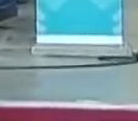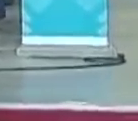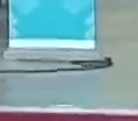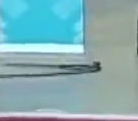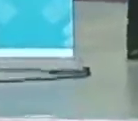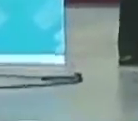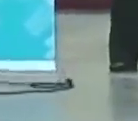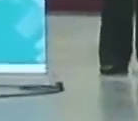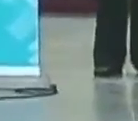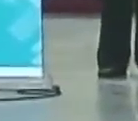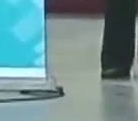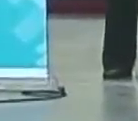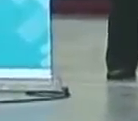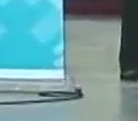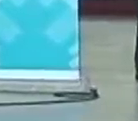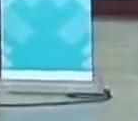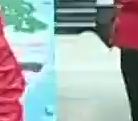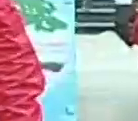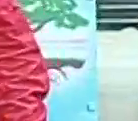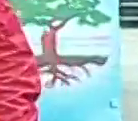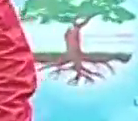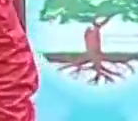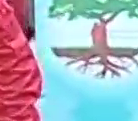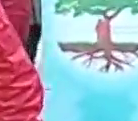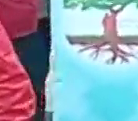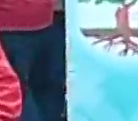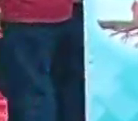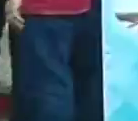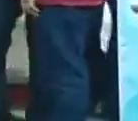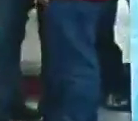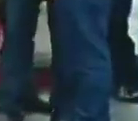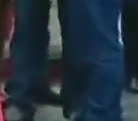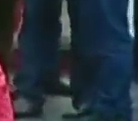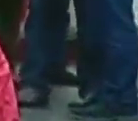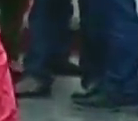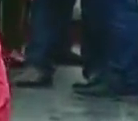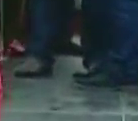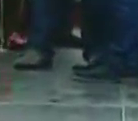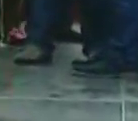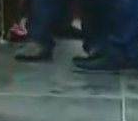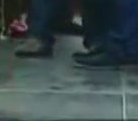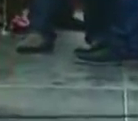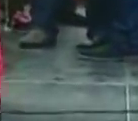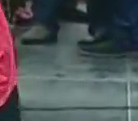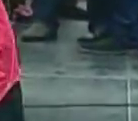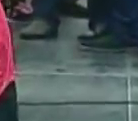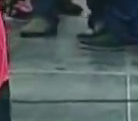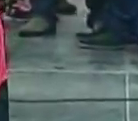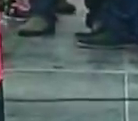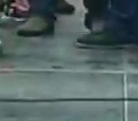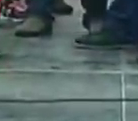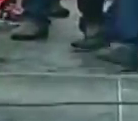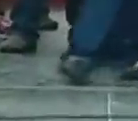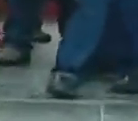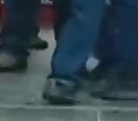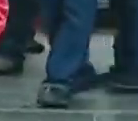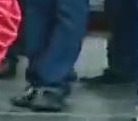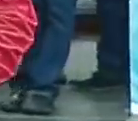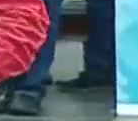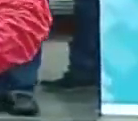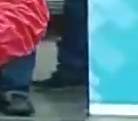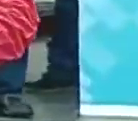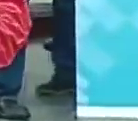antiimperialismo bolivariano. Ha invitado además al pueblo venezolano a desbordar las calles el próximo 20 de mayo en